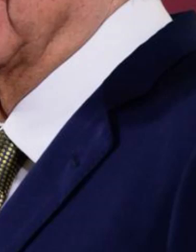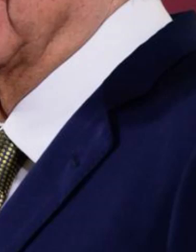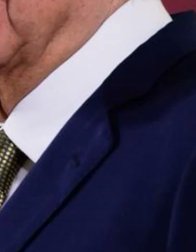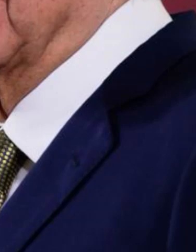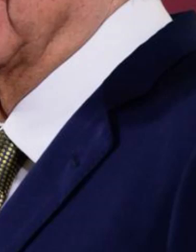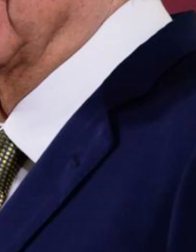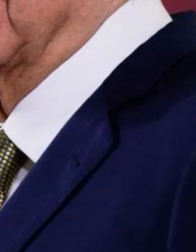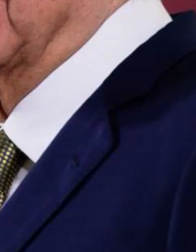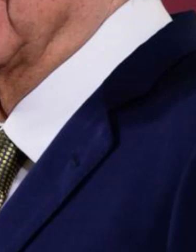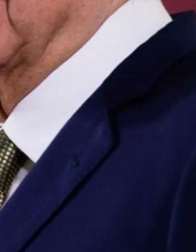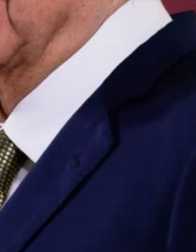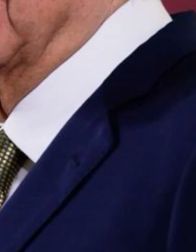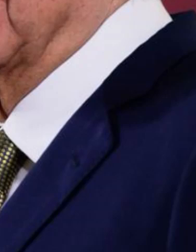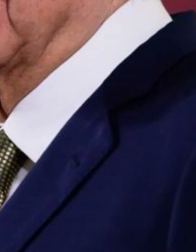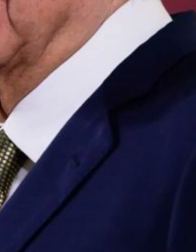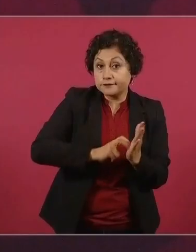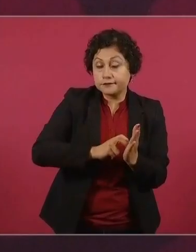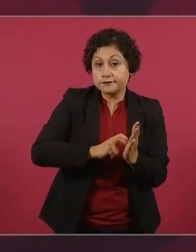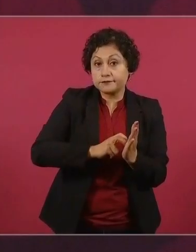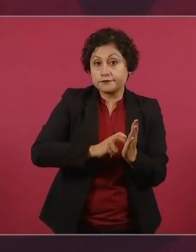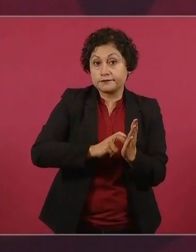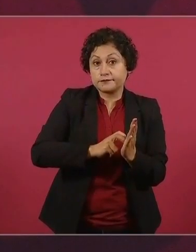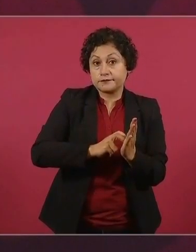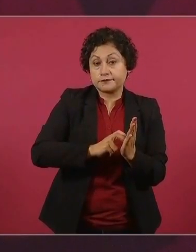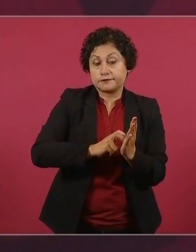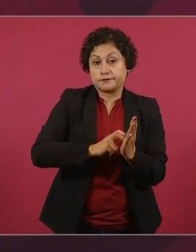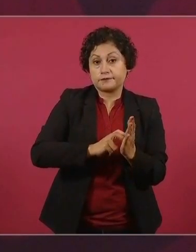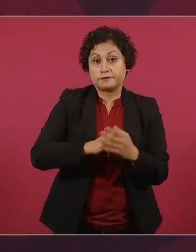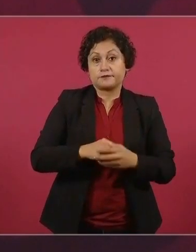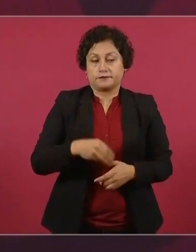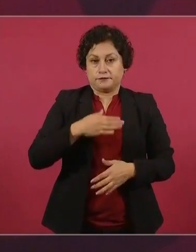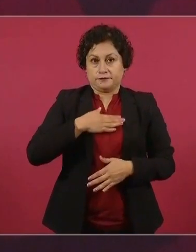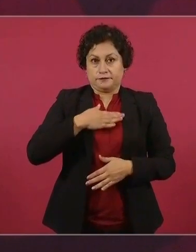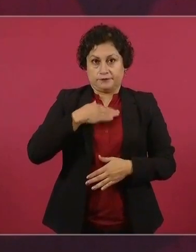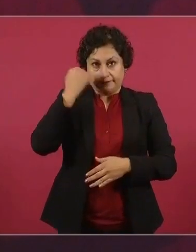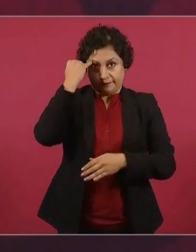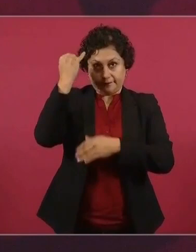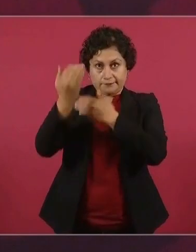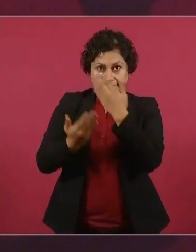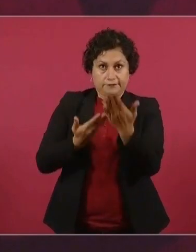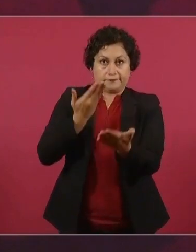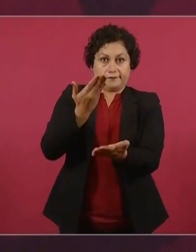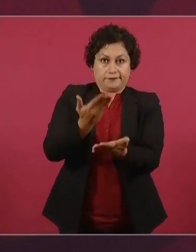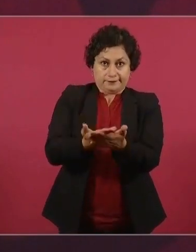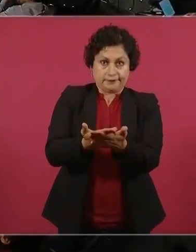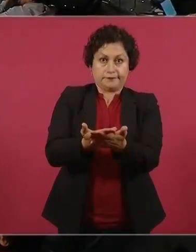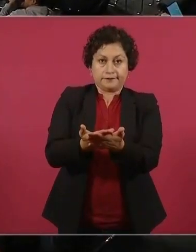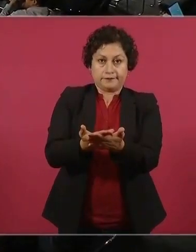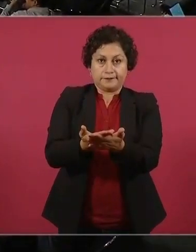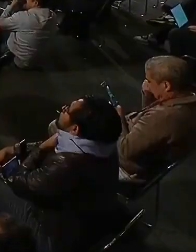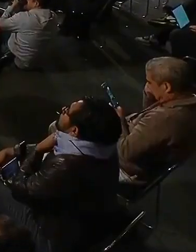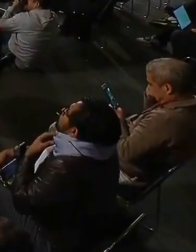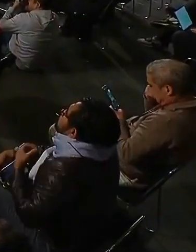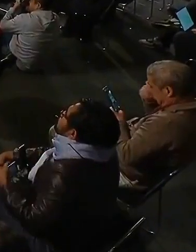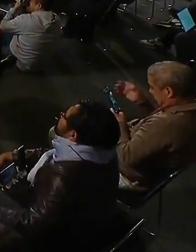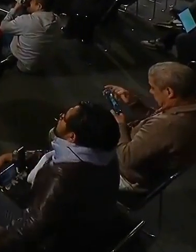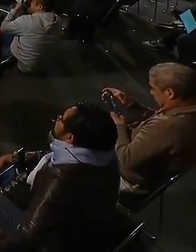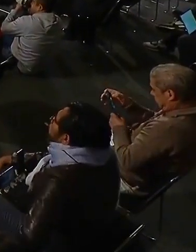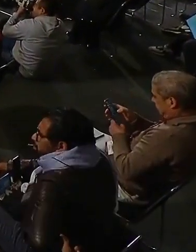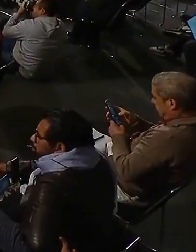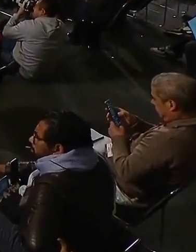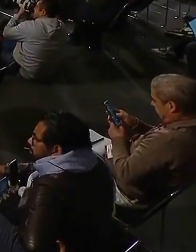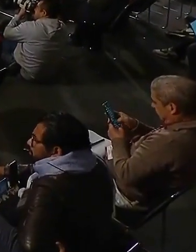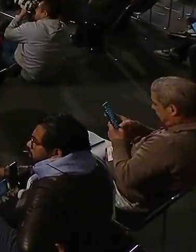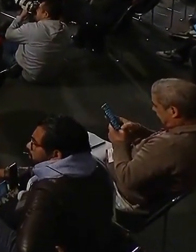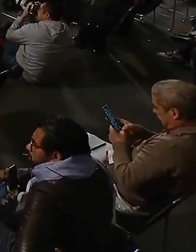La reforma laboral que voy a presentar, la iniciativa de reforma que voy a presentar al